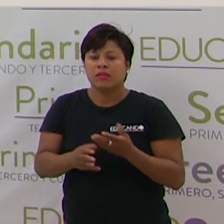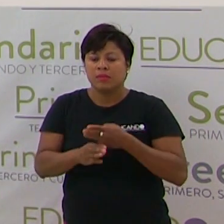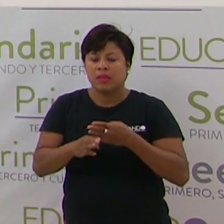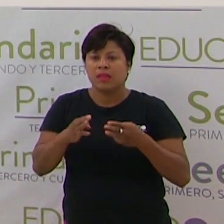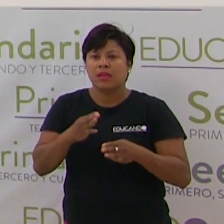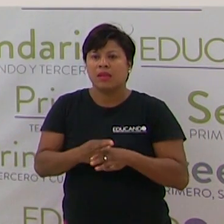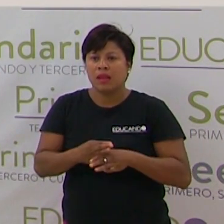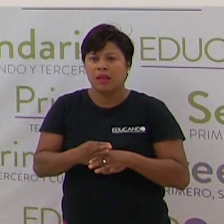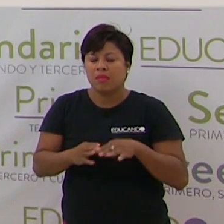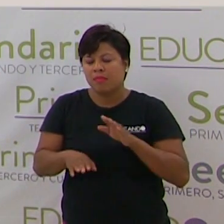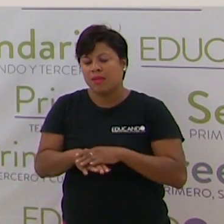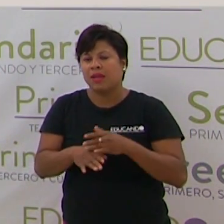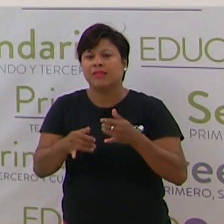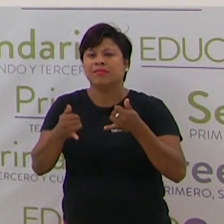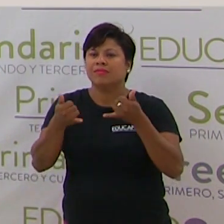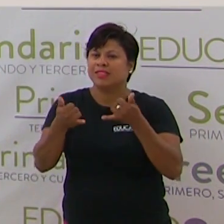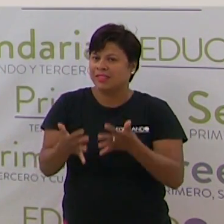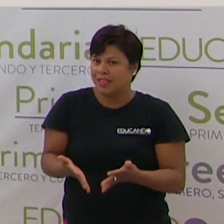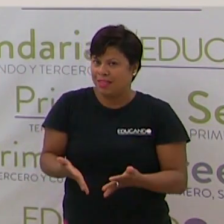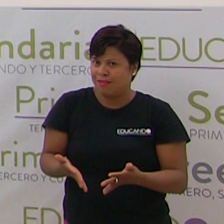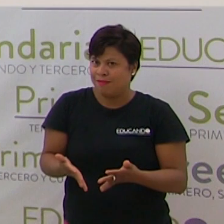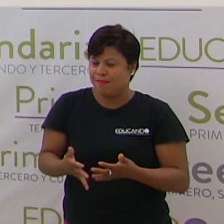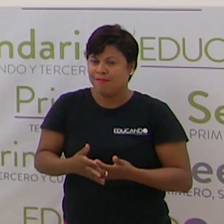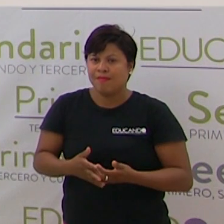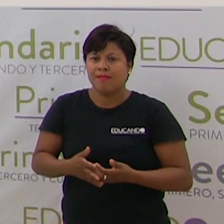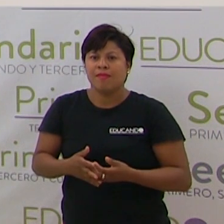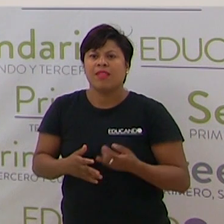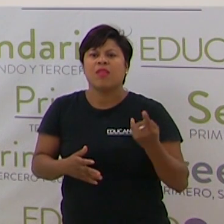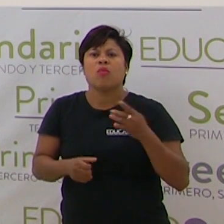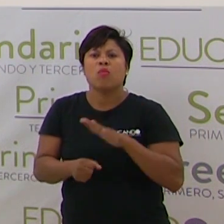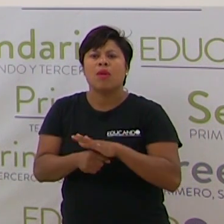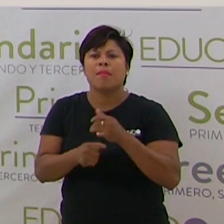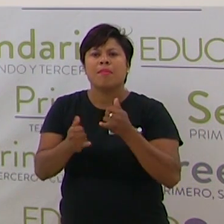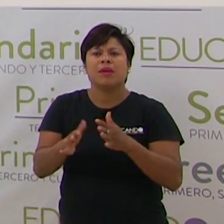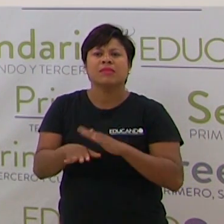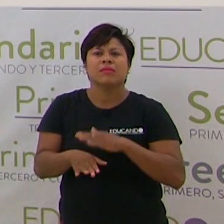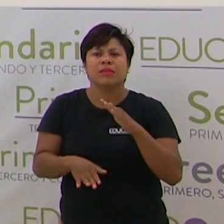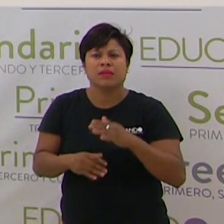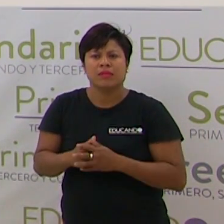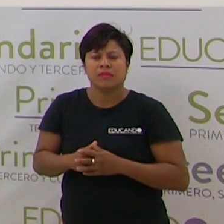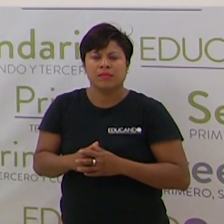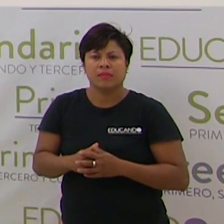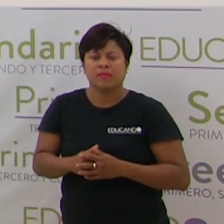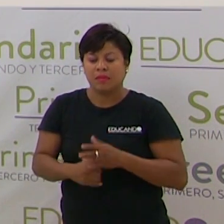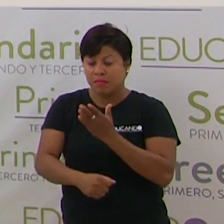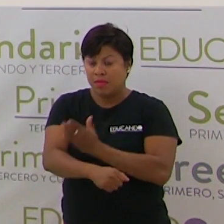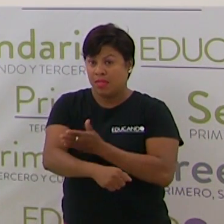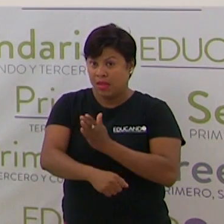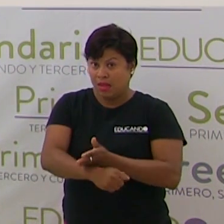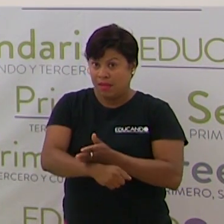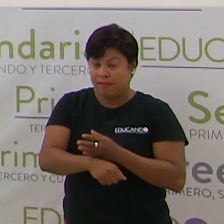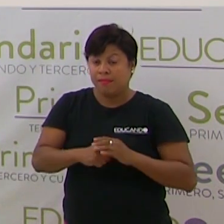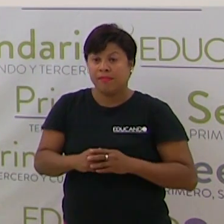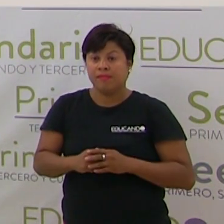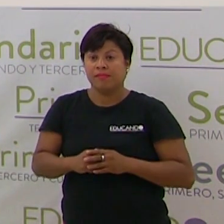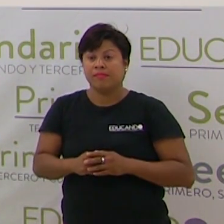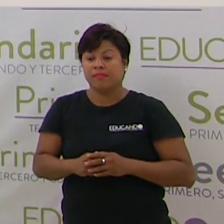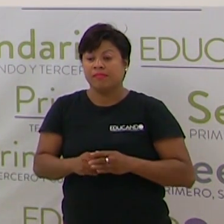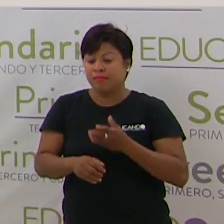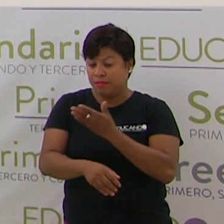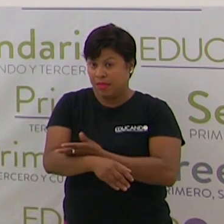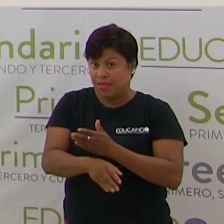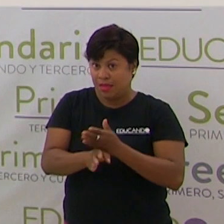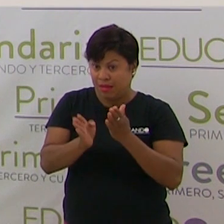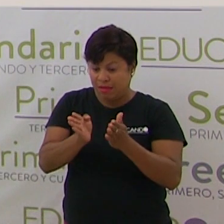más pesado. ¿Qué pesará más? La madera, un trozo de